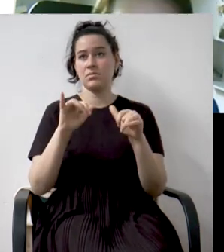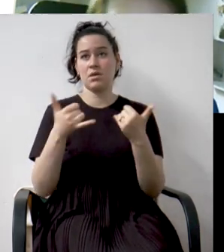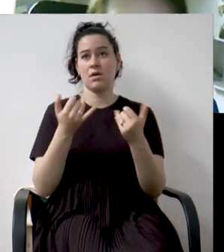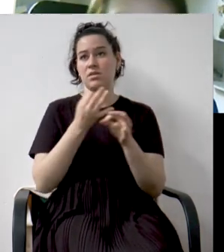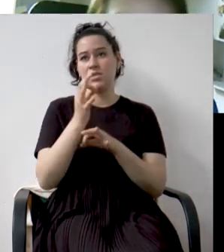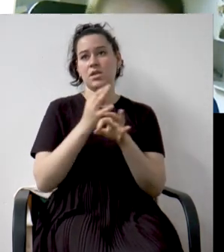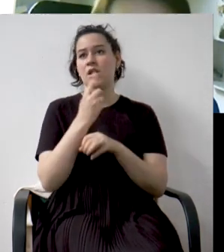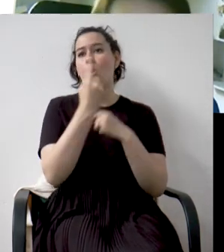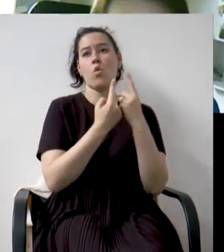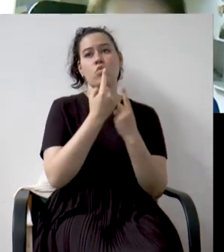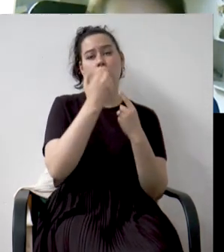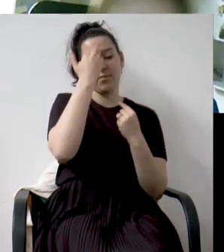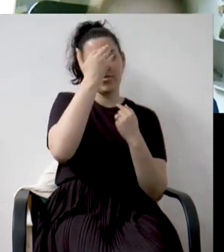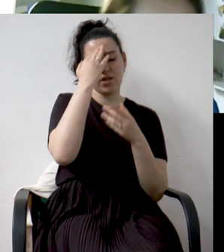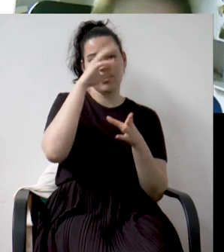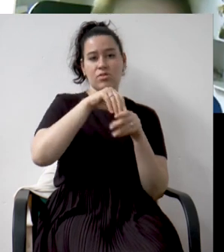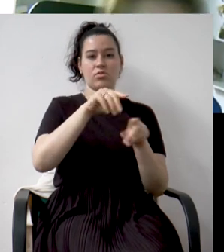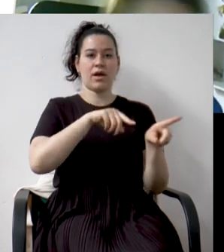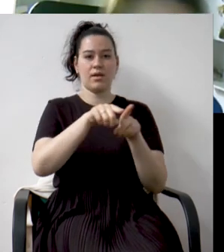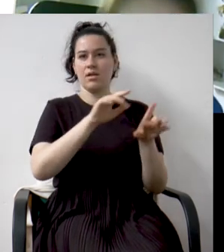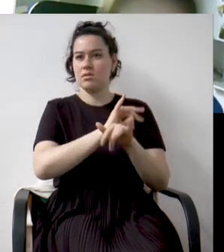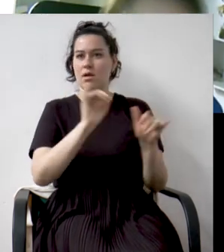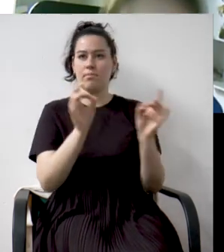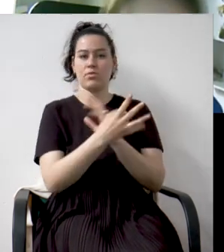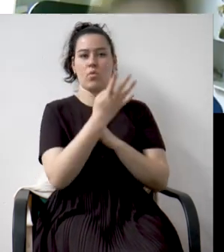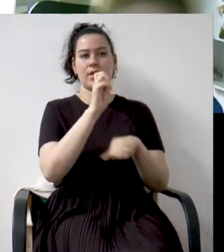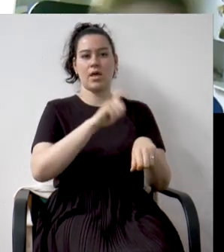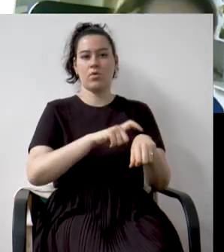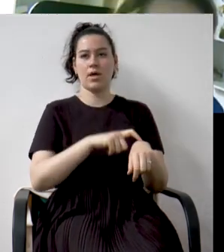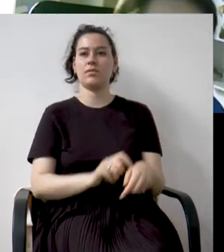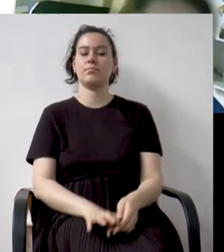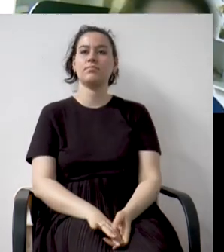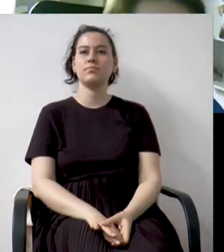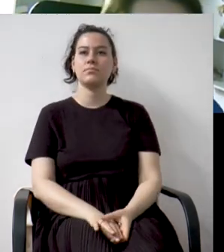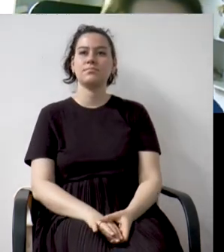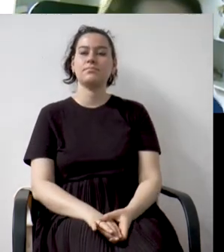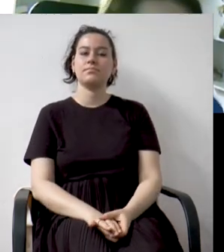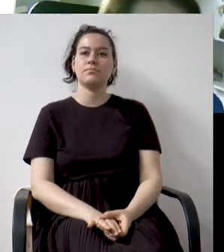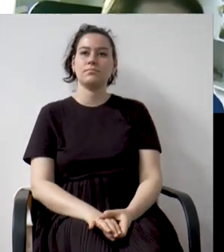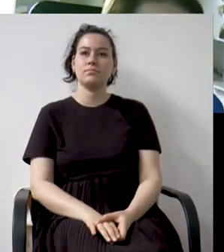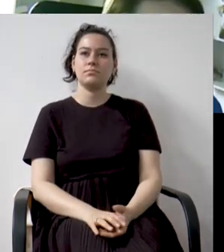X docente de la carrera tal y ya tiene 40 horas con DT.